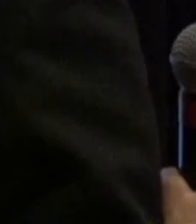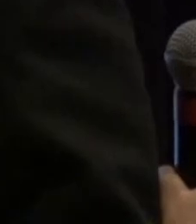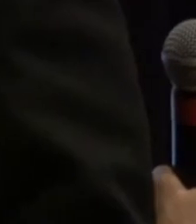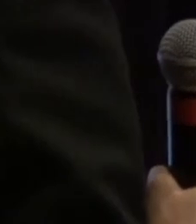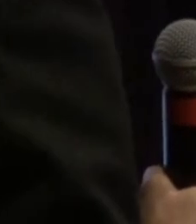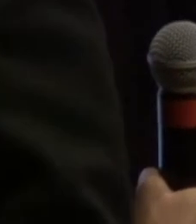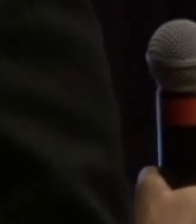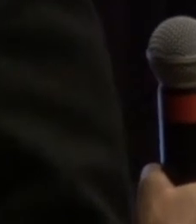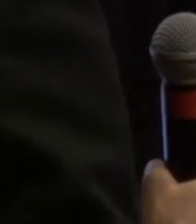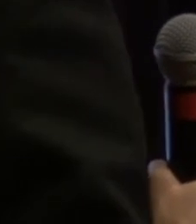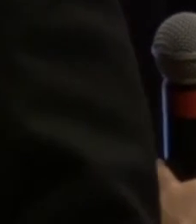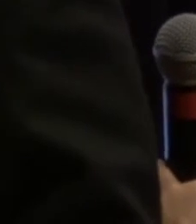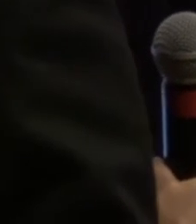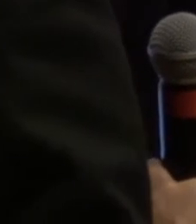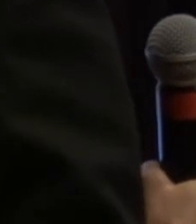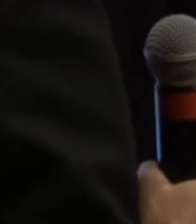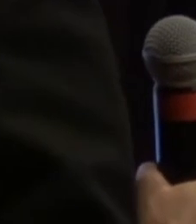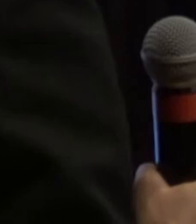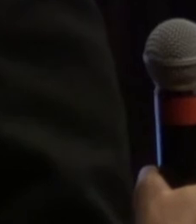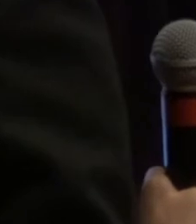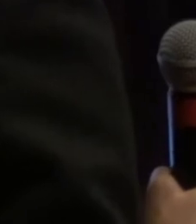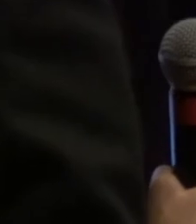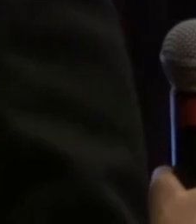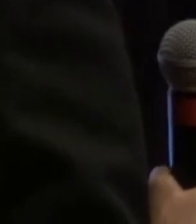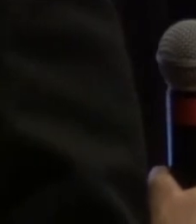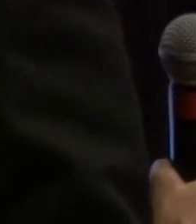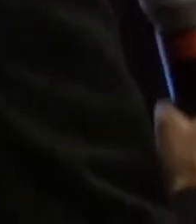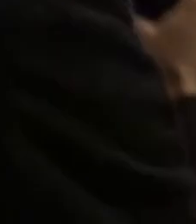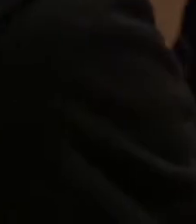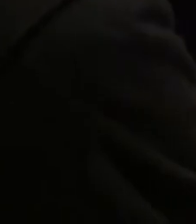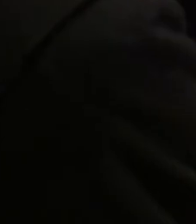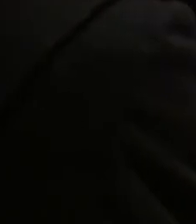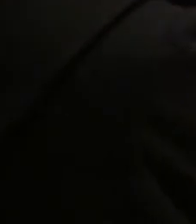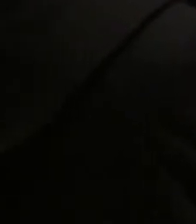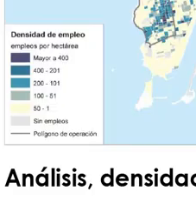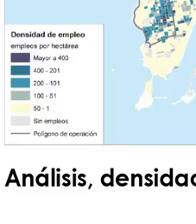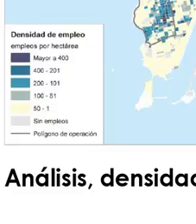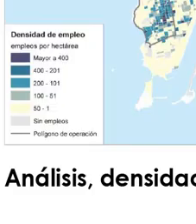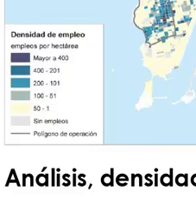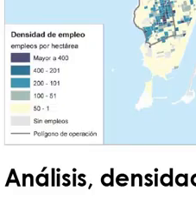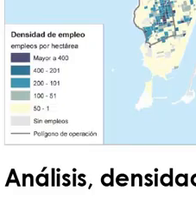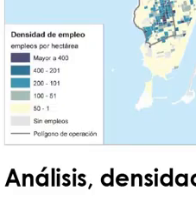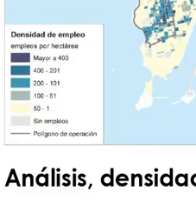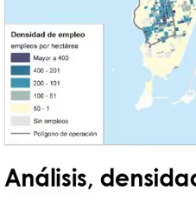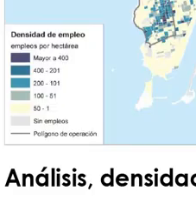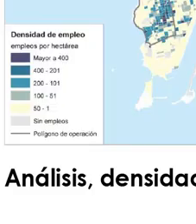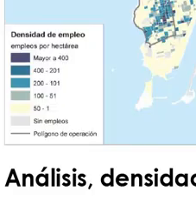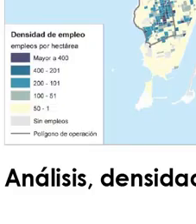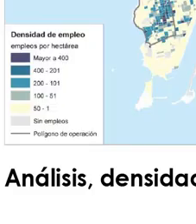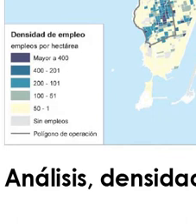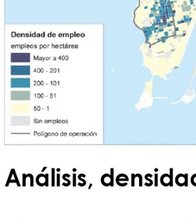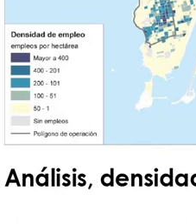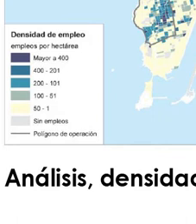osea realmente nadie nadie estaba como reacción que el sistema entrara siguiente en la parte